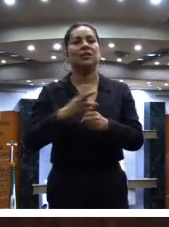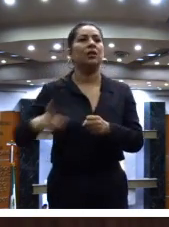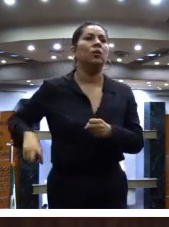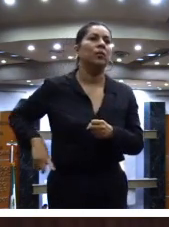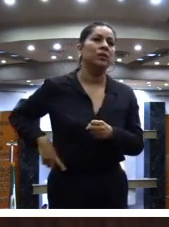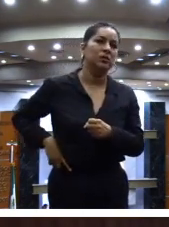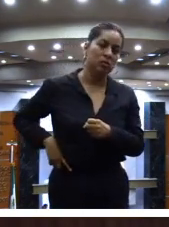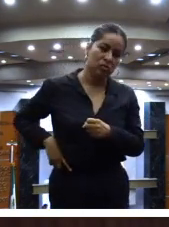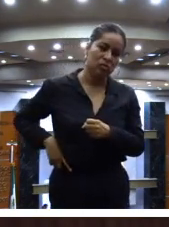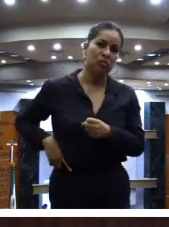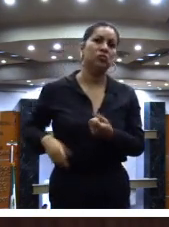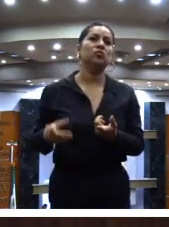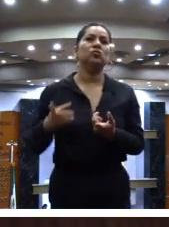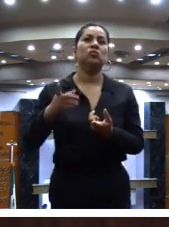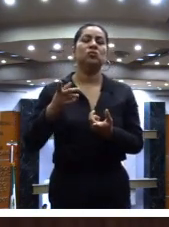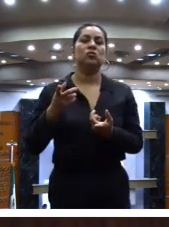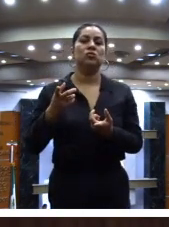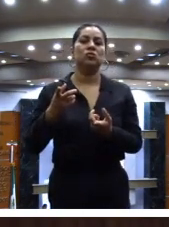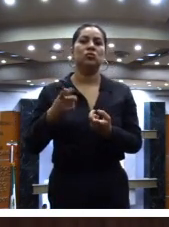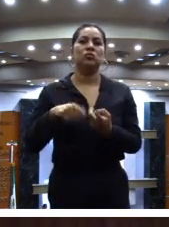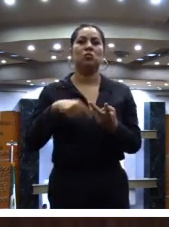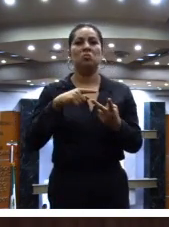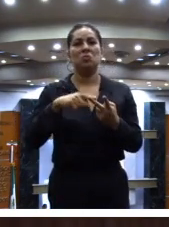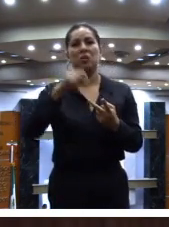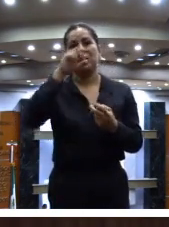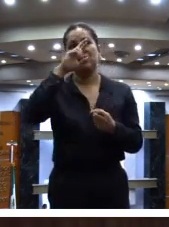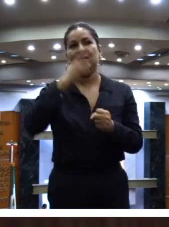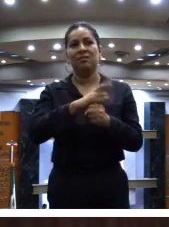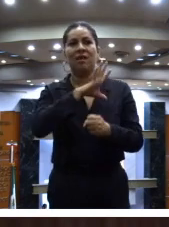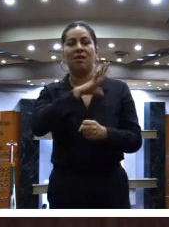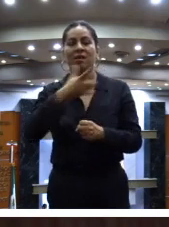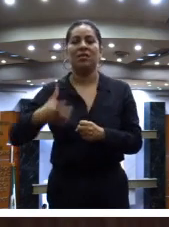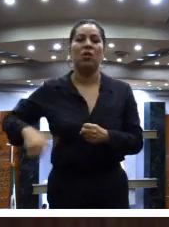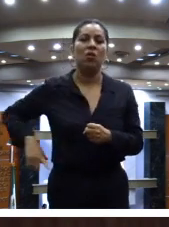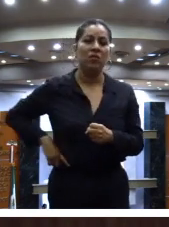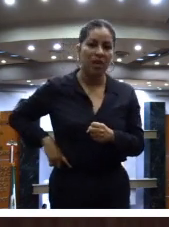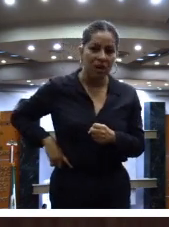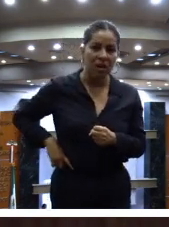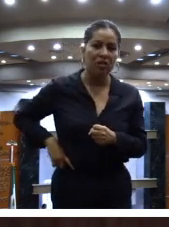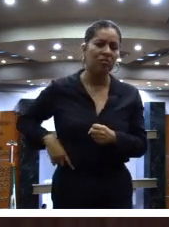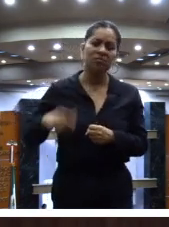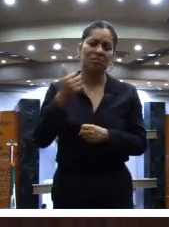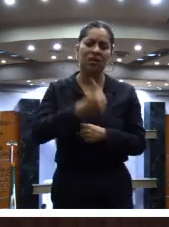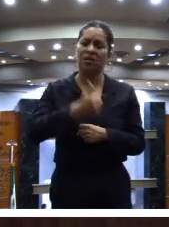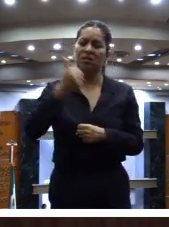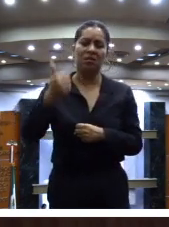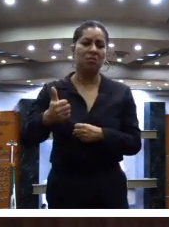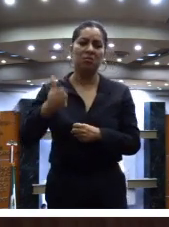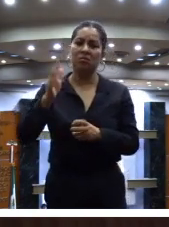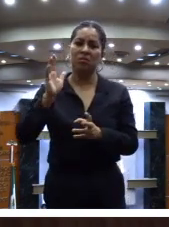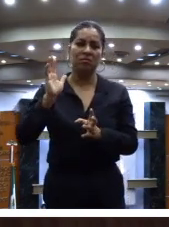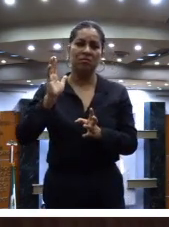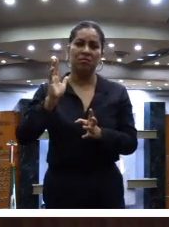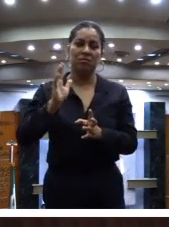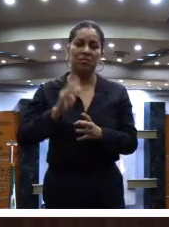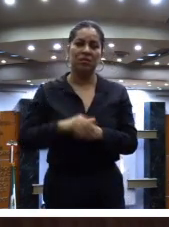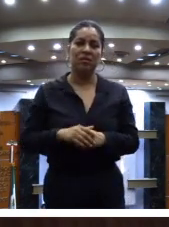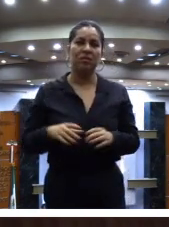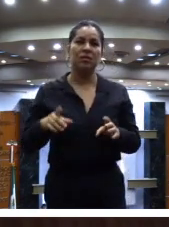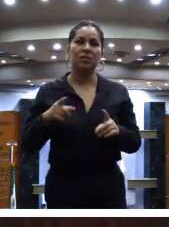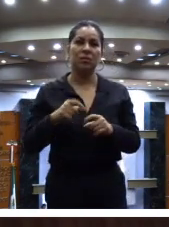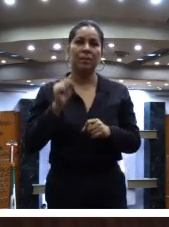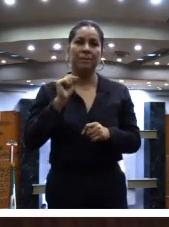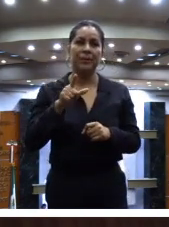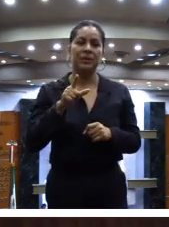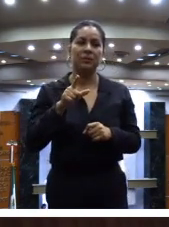gobernación con la secretaría general de gobierno en el papel que le toca jugar en esto y con